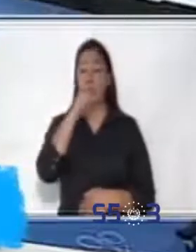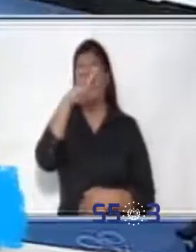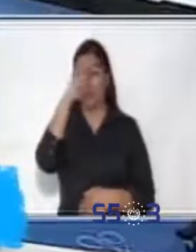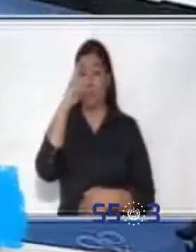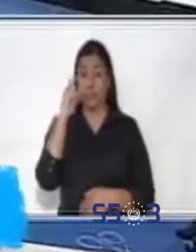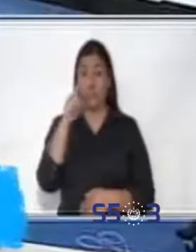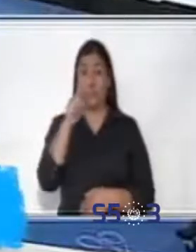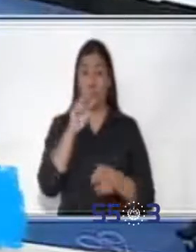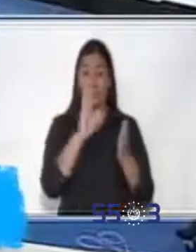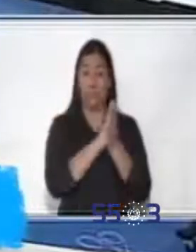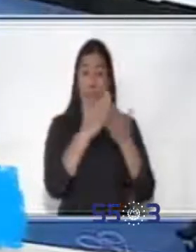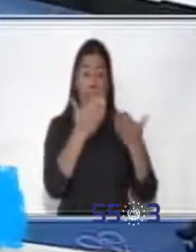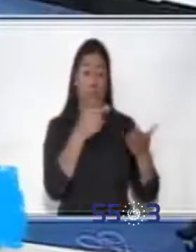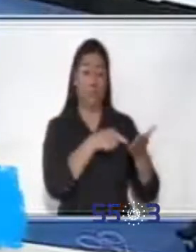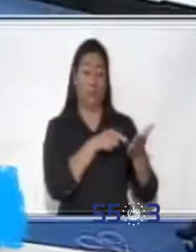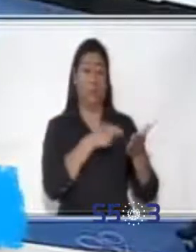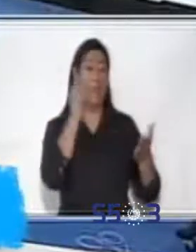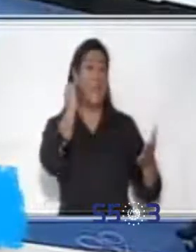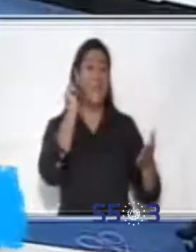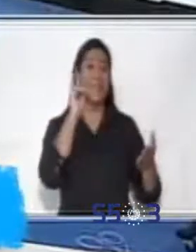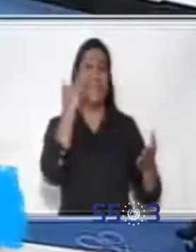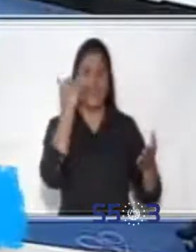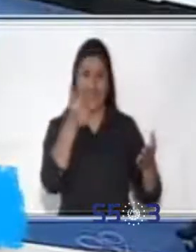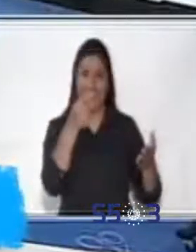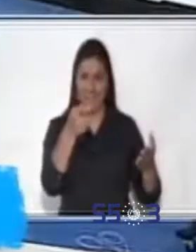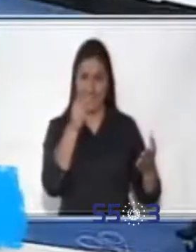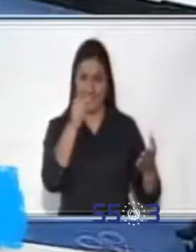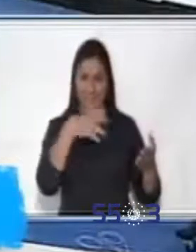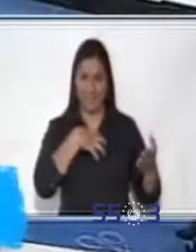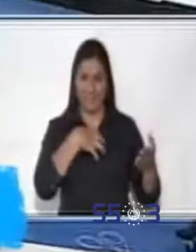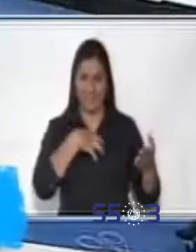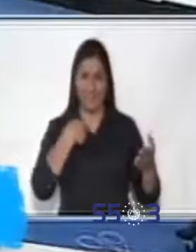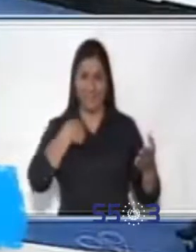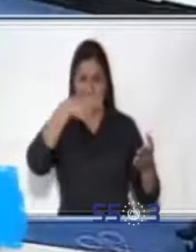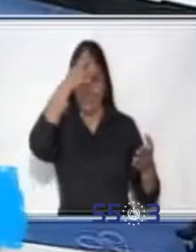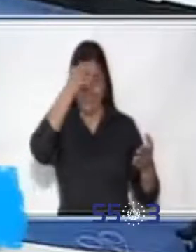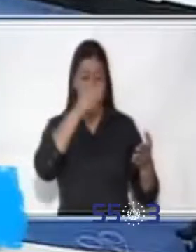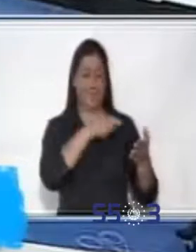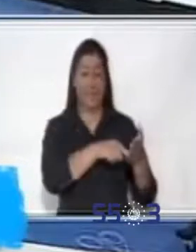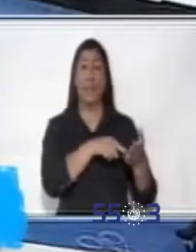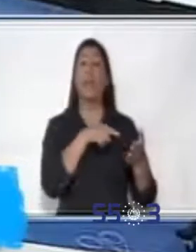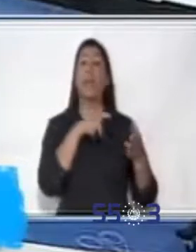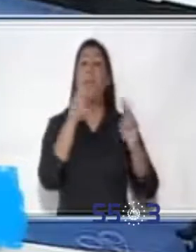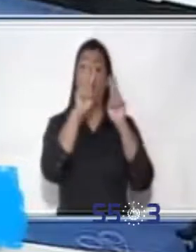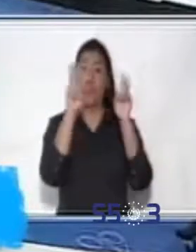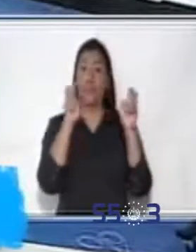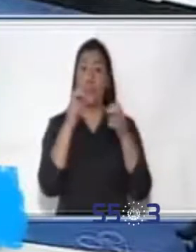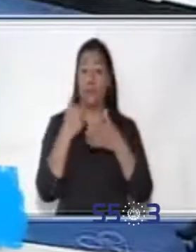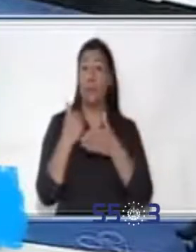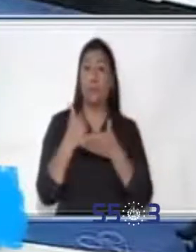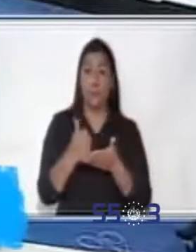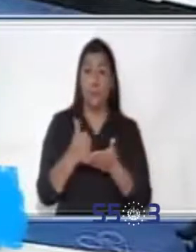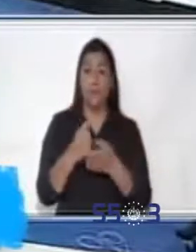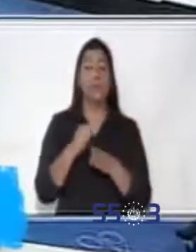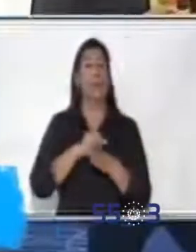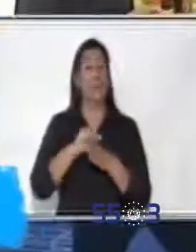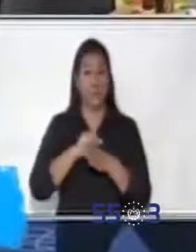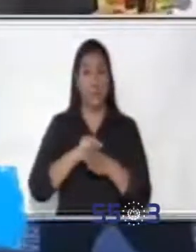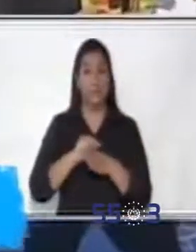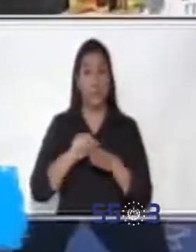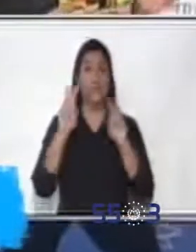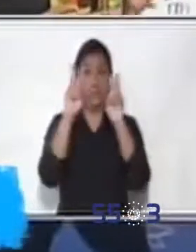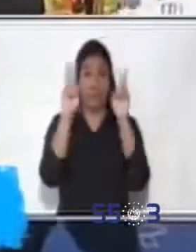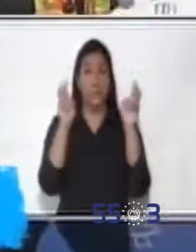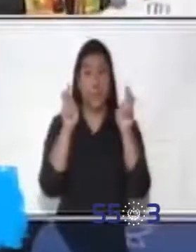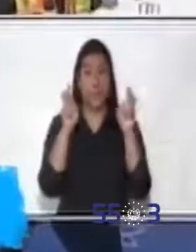guía de autoaprendizaje, estos temas te ayudarán a reforzar lo que los trabajos o los temas que están acá.